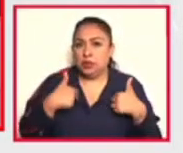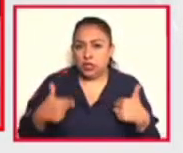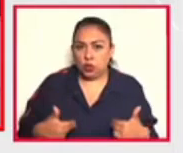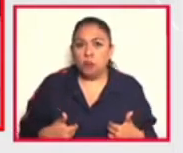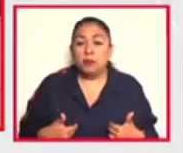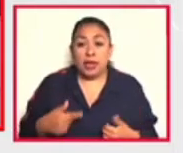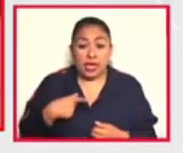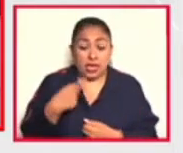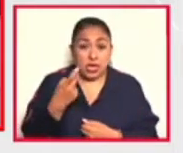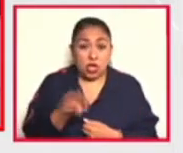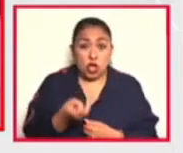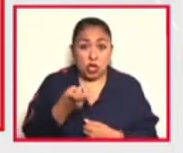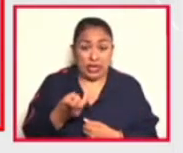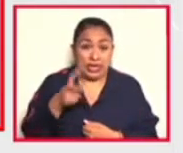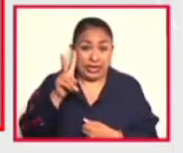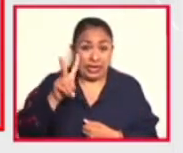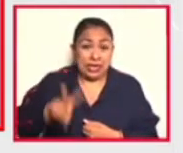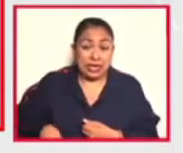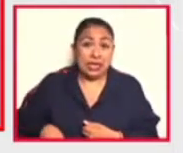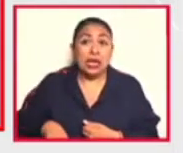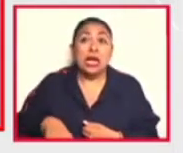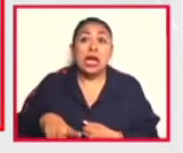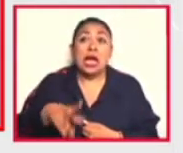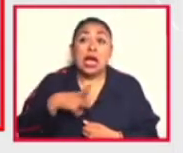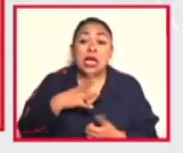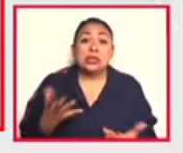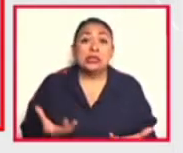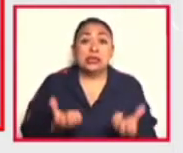que realmente nos salva